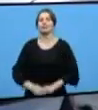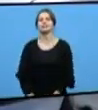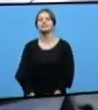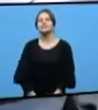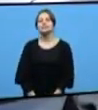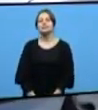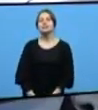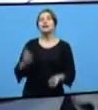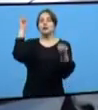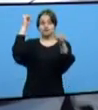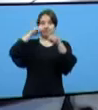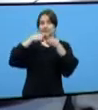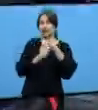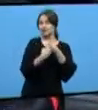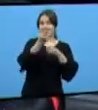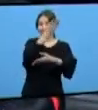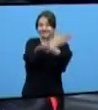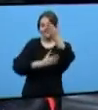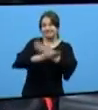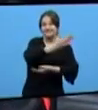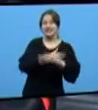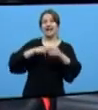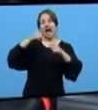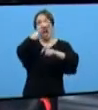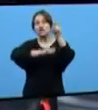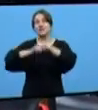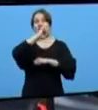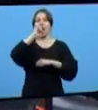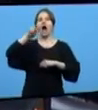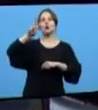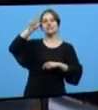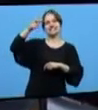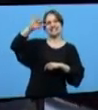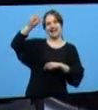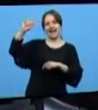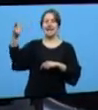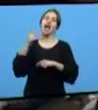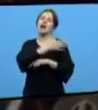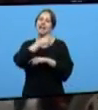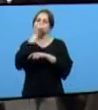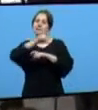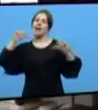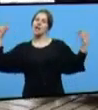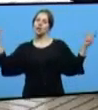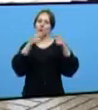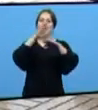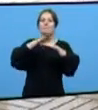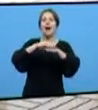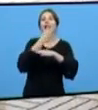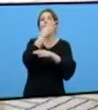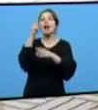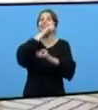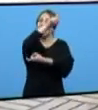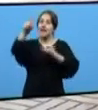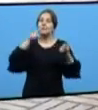Membros da Asociación de Axuda a Personas con Discapacidade, Auxilia, reuníronse esta semana para concretar a programación de actos que levarán a cabo este ano con motivo do 40